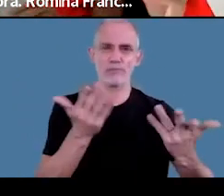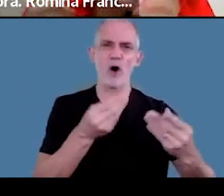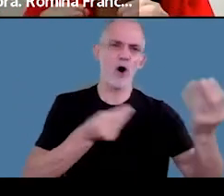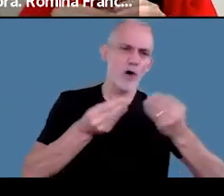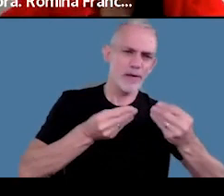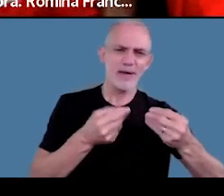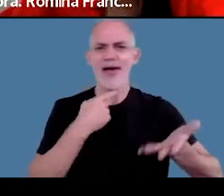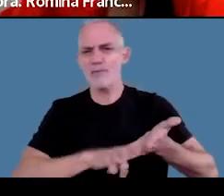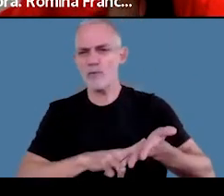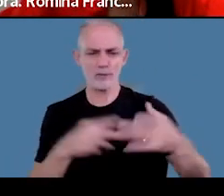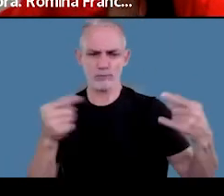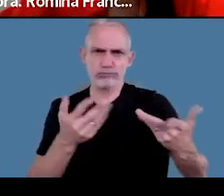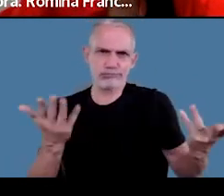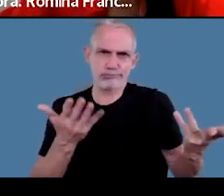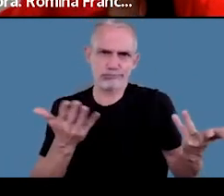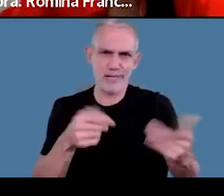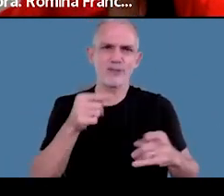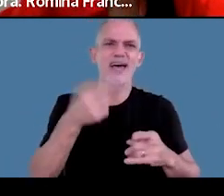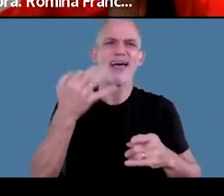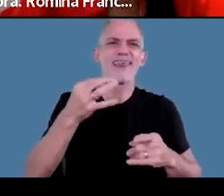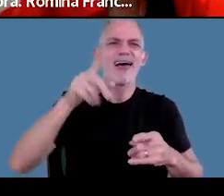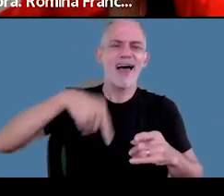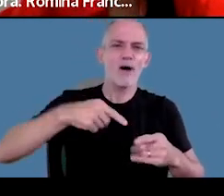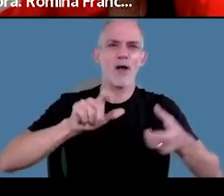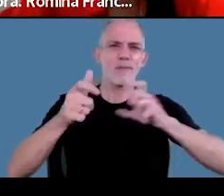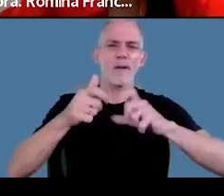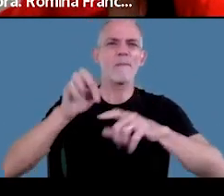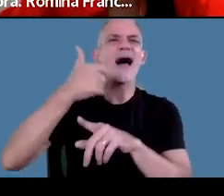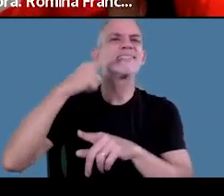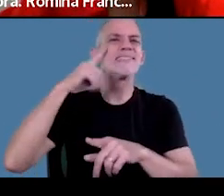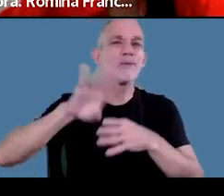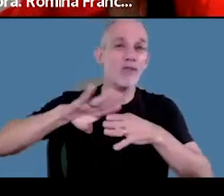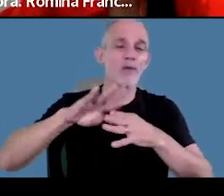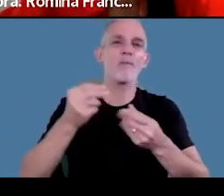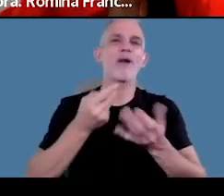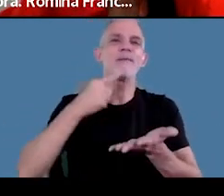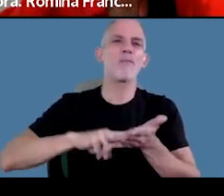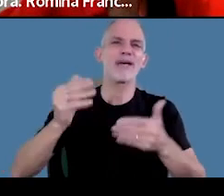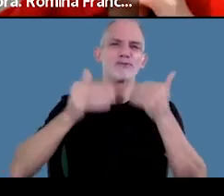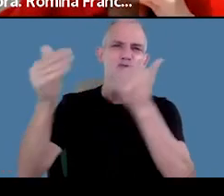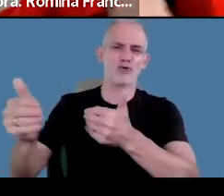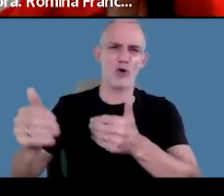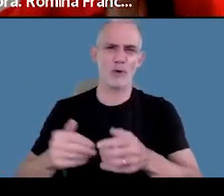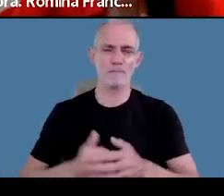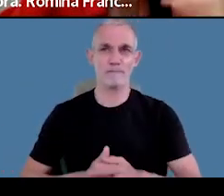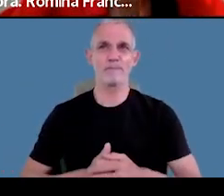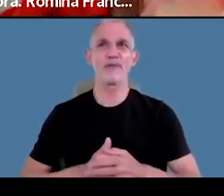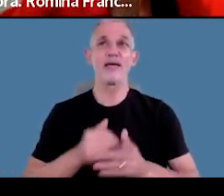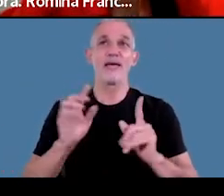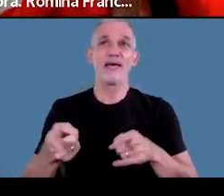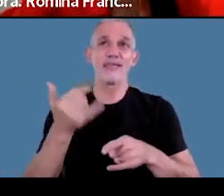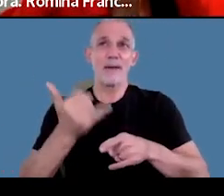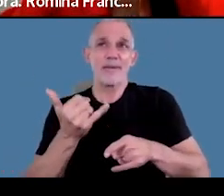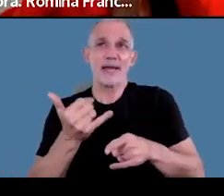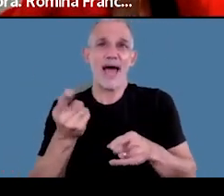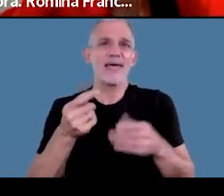base impositiva tiende siempre a generarnos un pasivo por impuesto diferido. Después tenemos